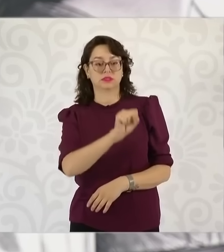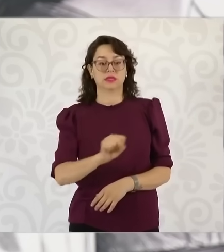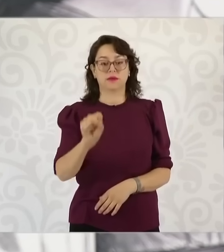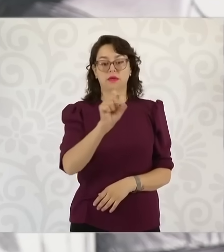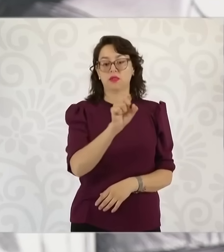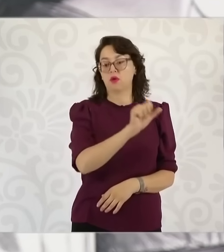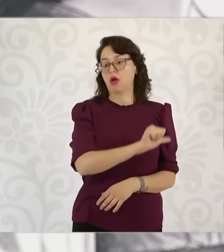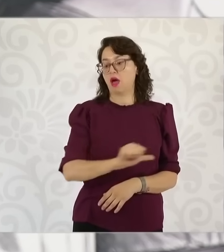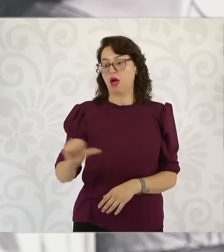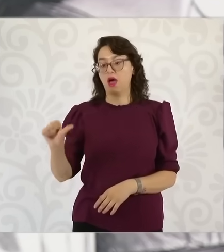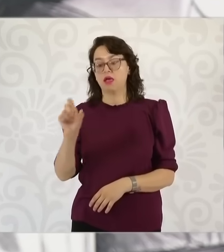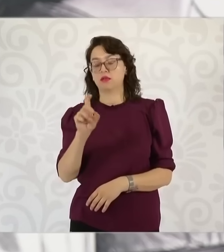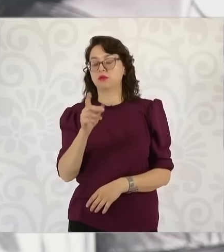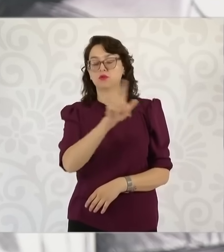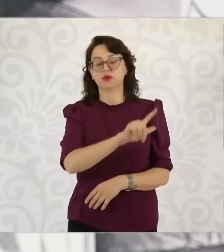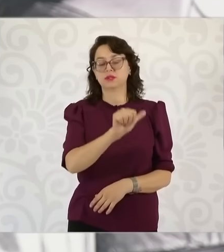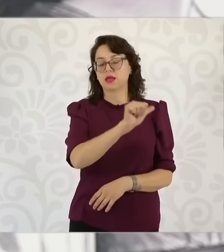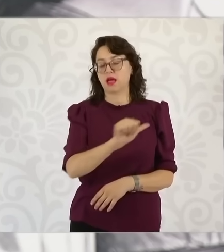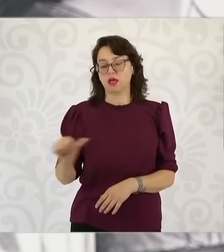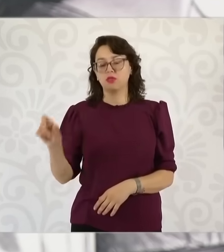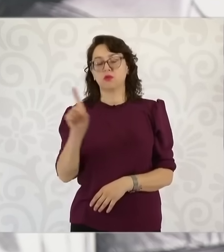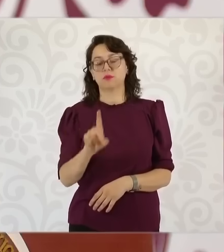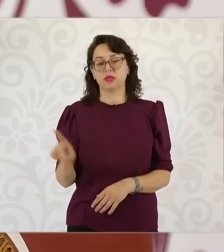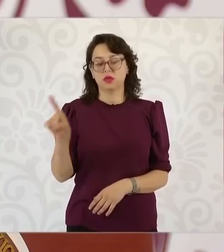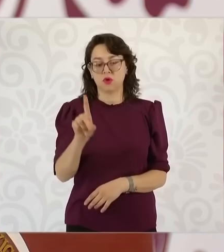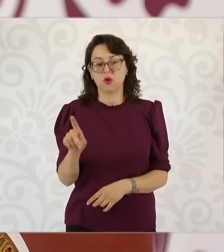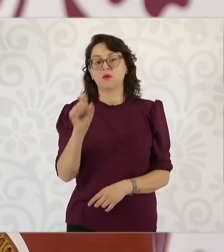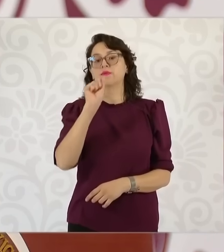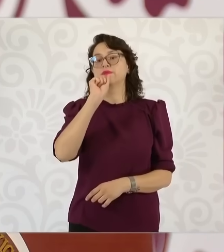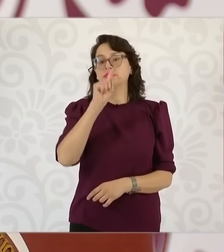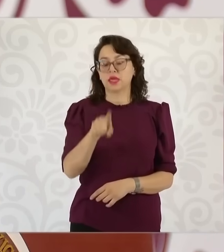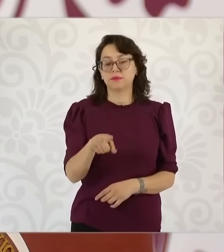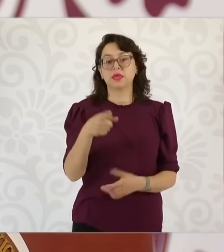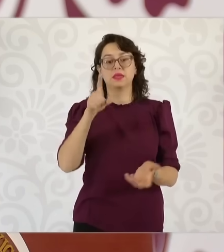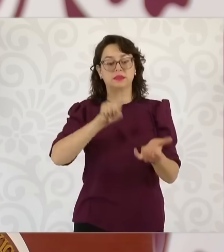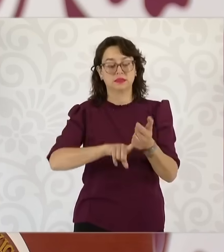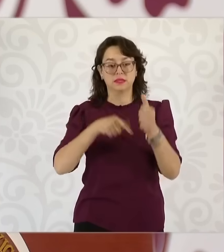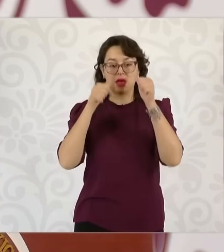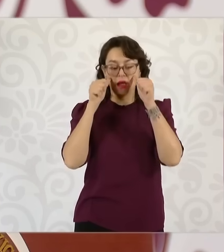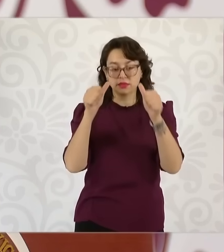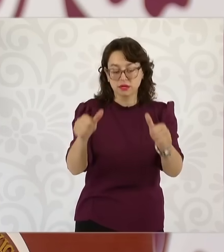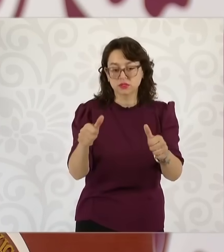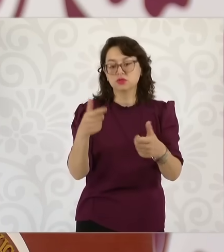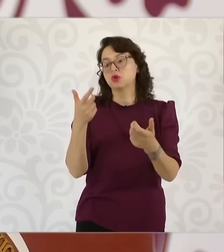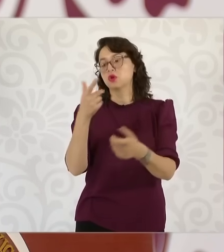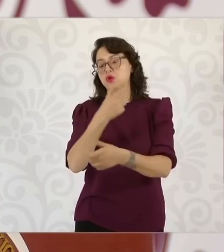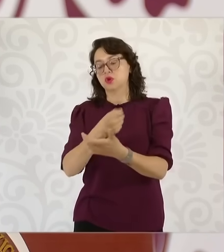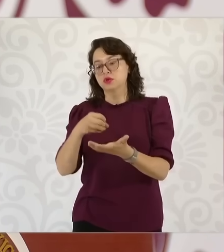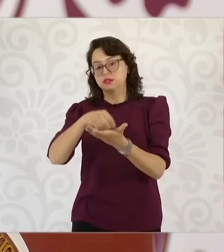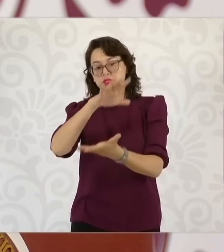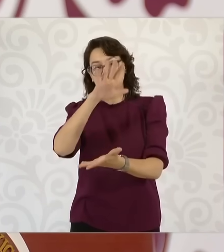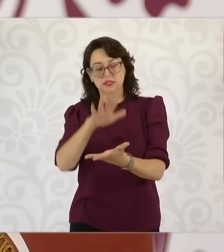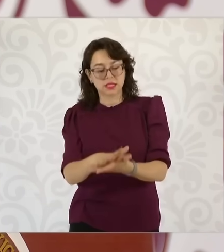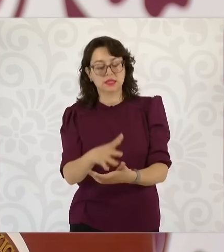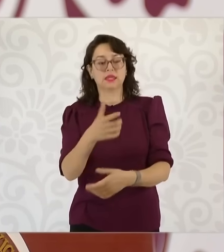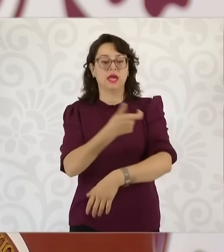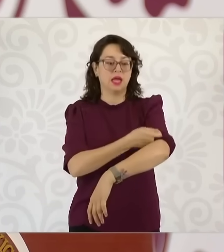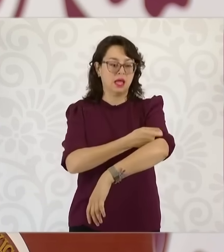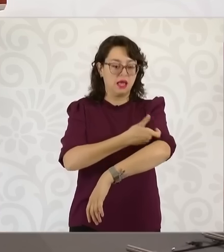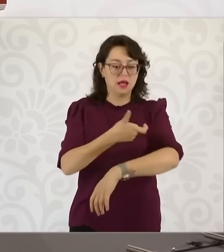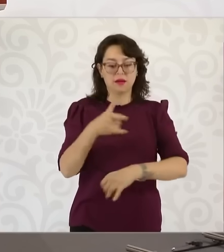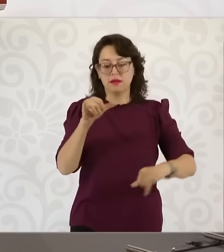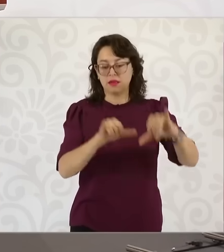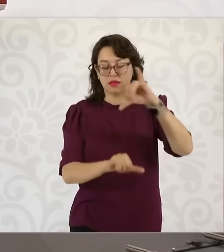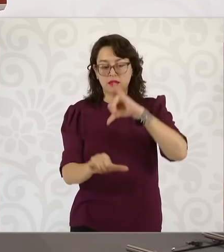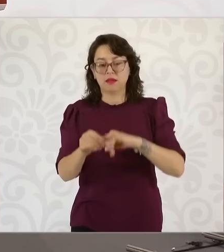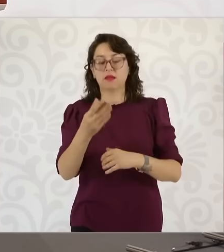días del año y ofrece atención médica, laboratorios, rayos X, farmacia, nutrición, psicología